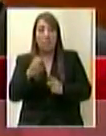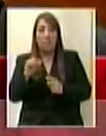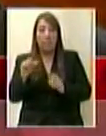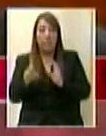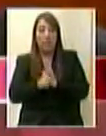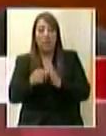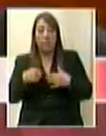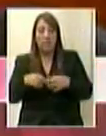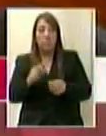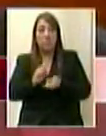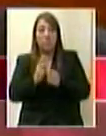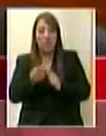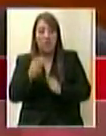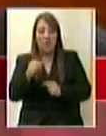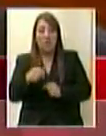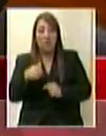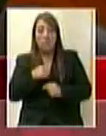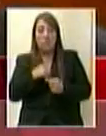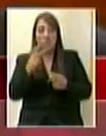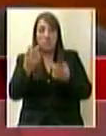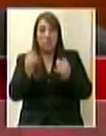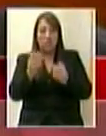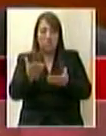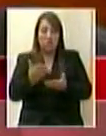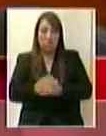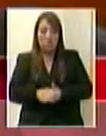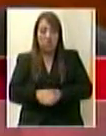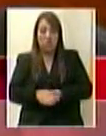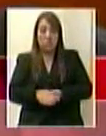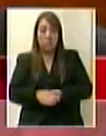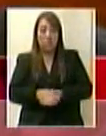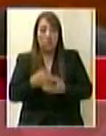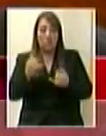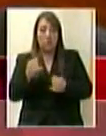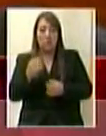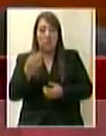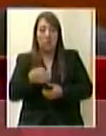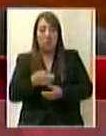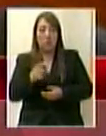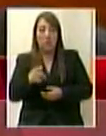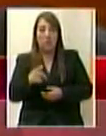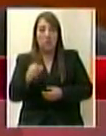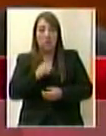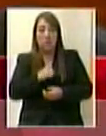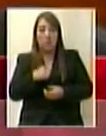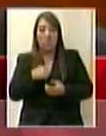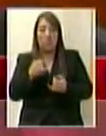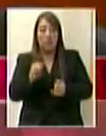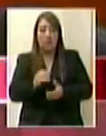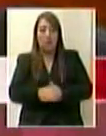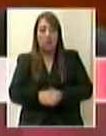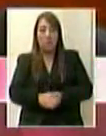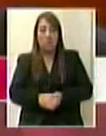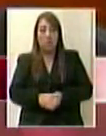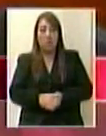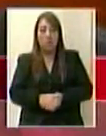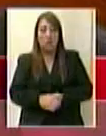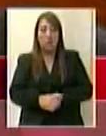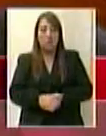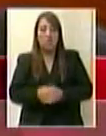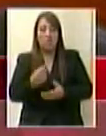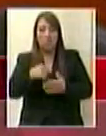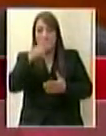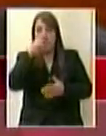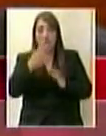que permita una renovación Aquí le tengo dos informes reportes oficiales estos señores reportan que en el Perú